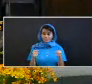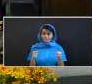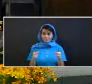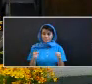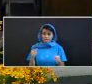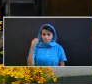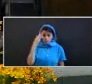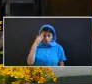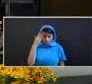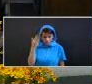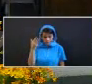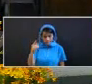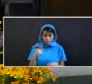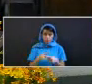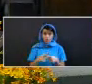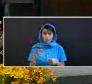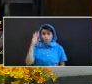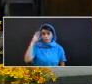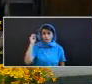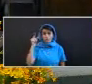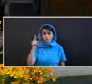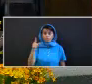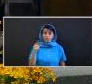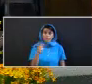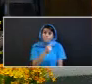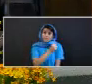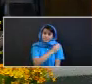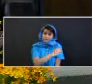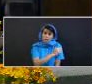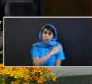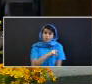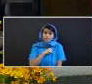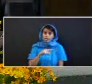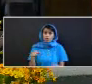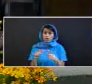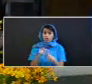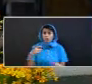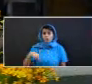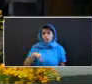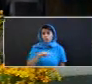Te doy gracias, Señor, porque tu misericordia está con nosotros.